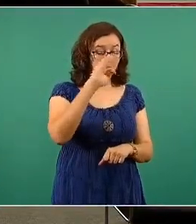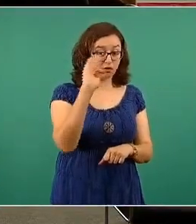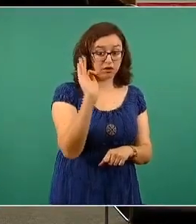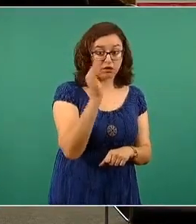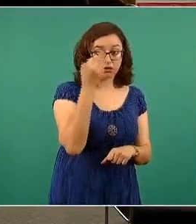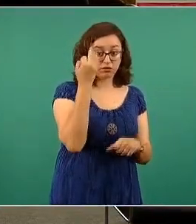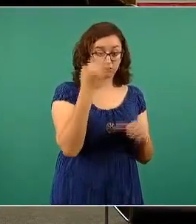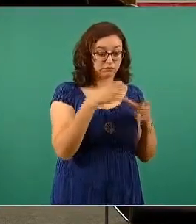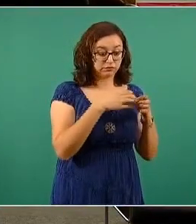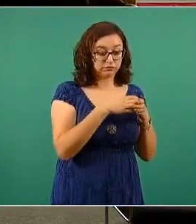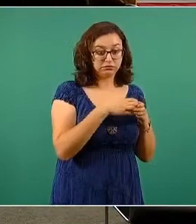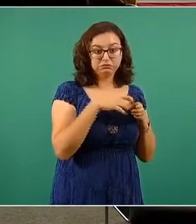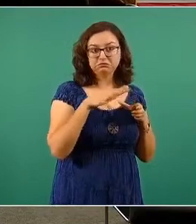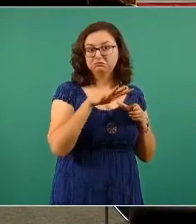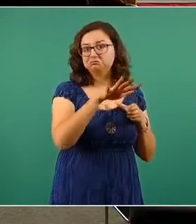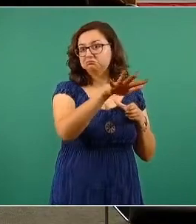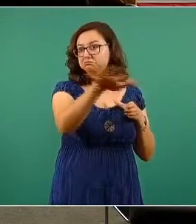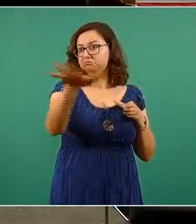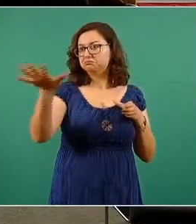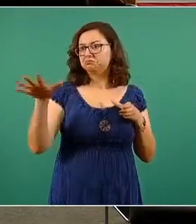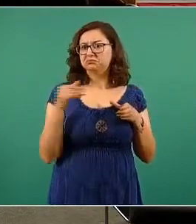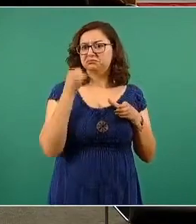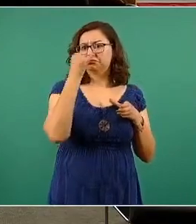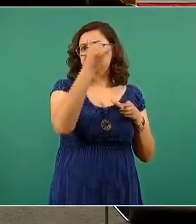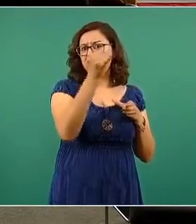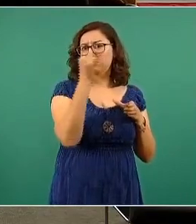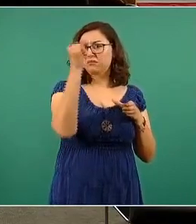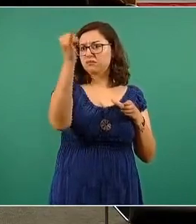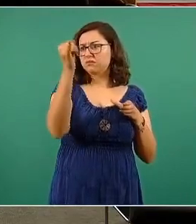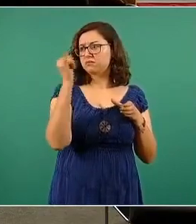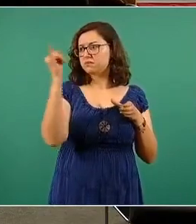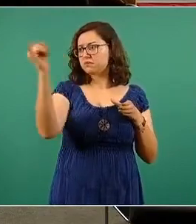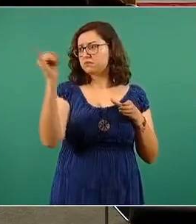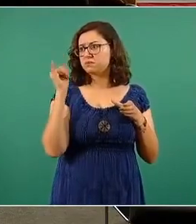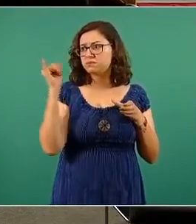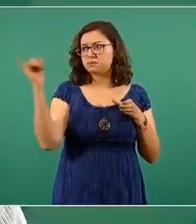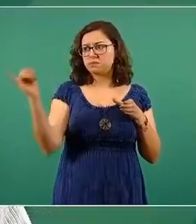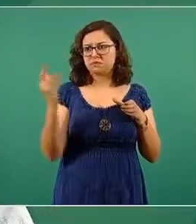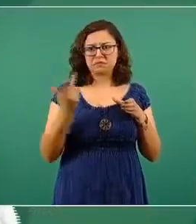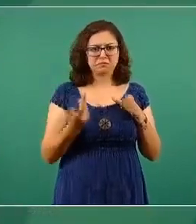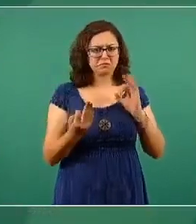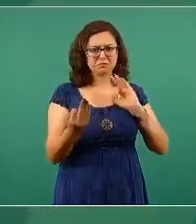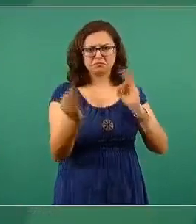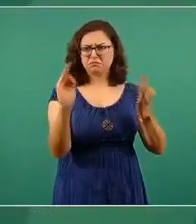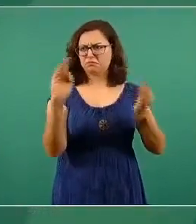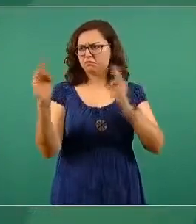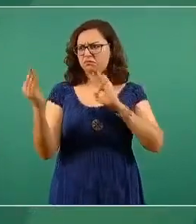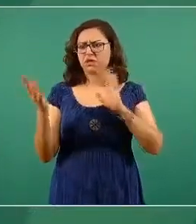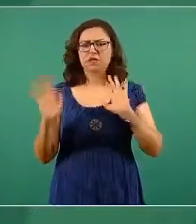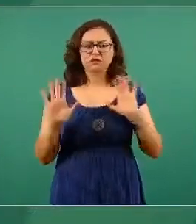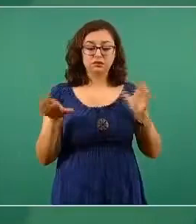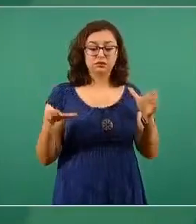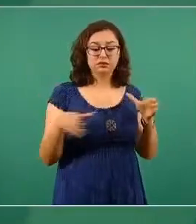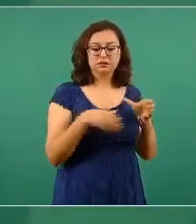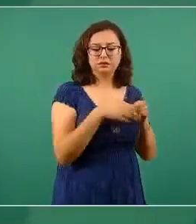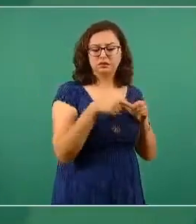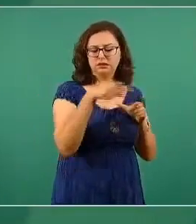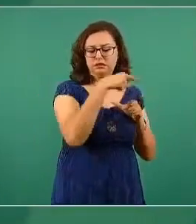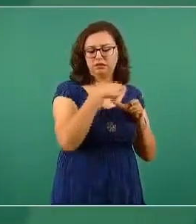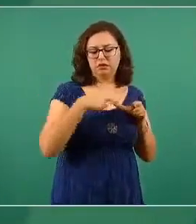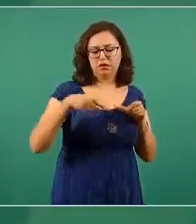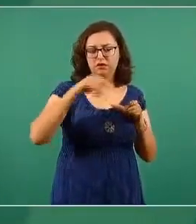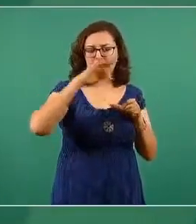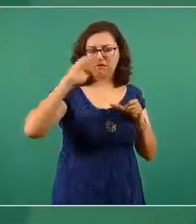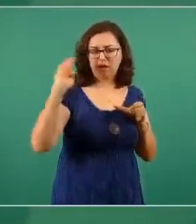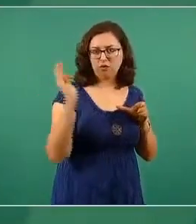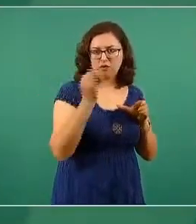otras 3, 4 o 10 facultades, pero que están en puntos diferentes, pues entonces podemos focalizar, podemos tomar a esos grupos de